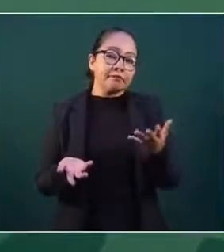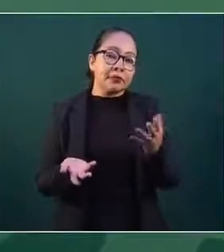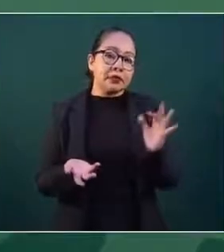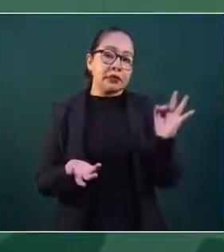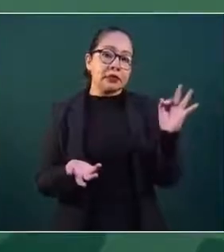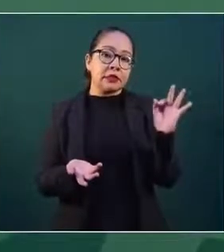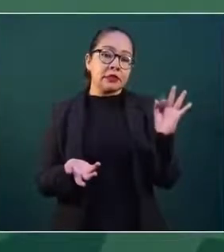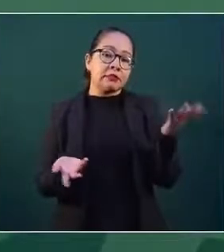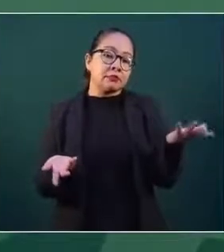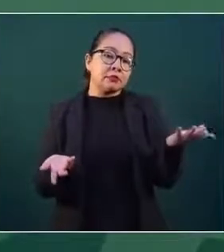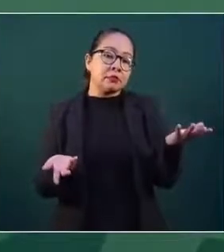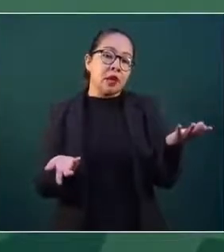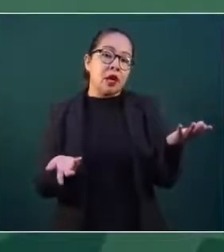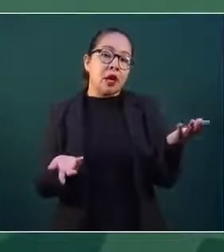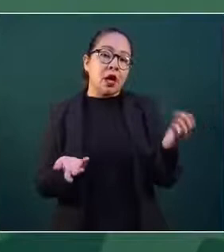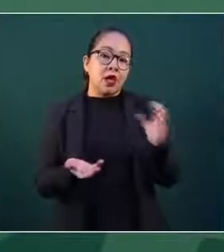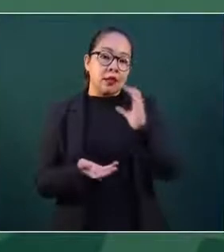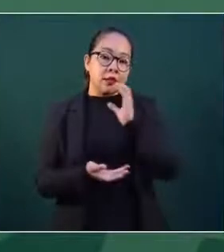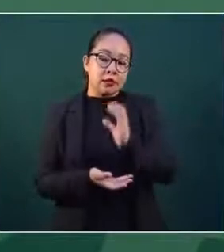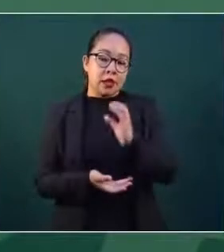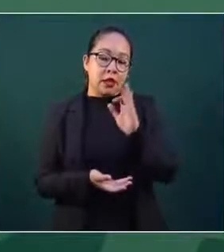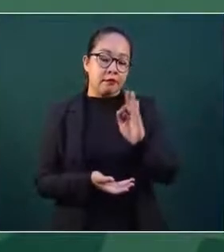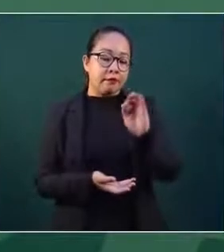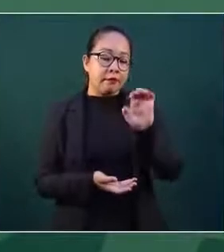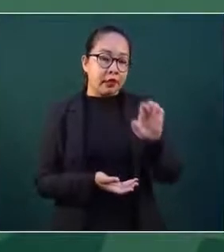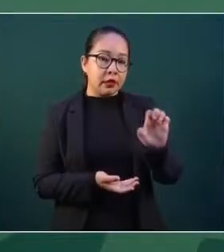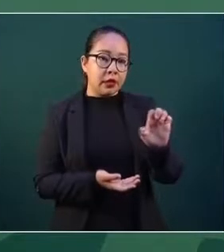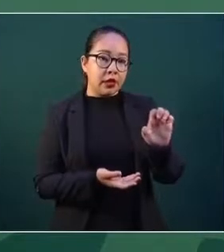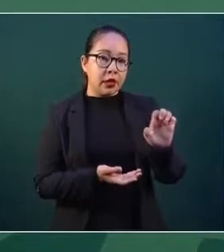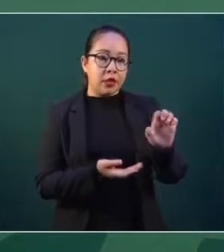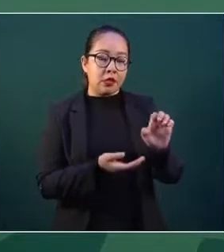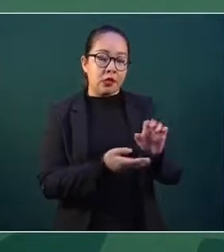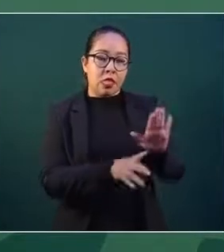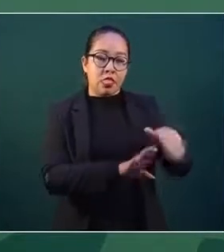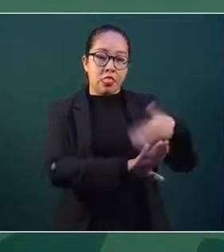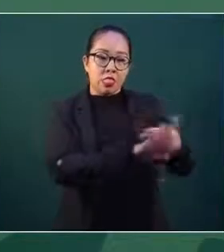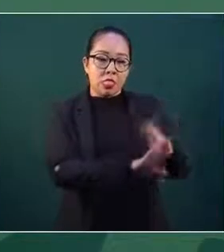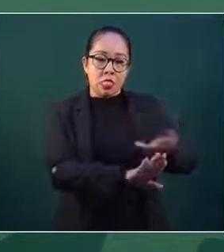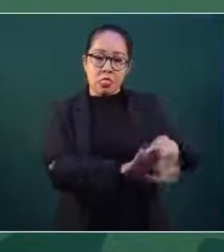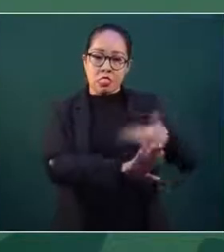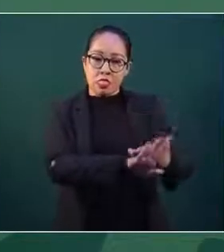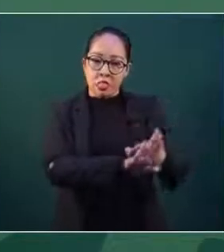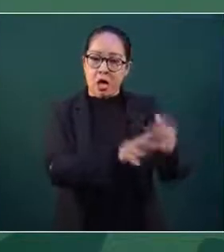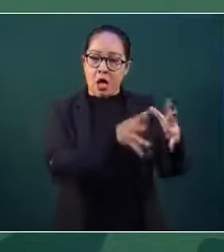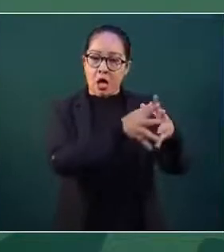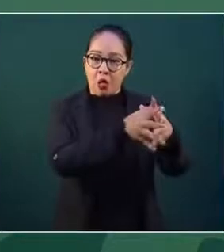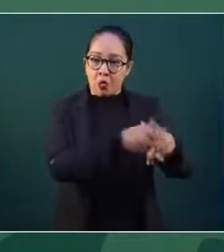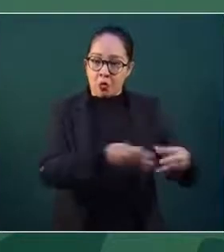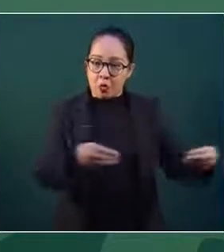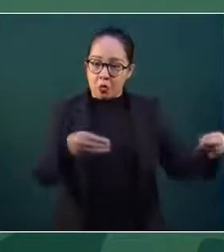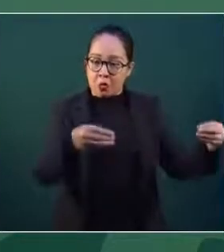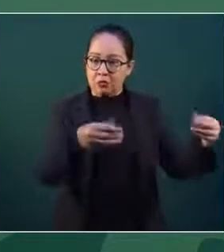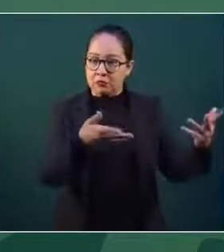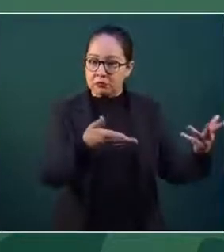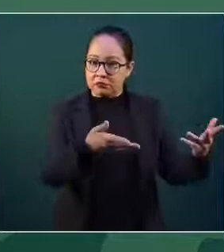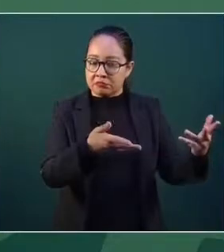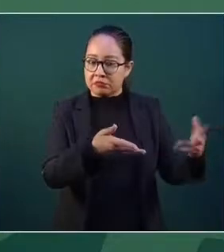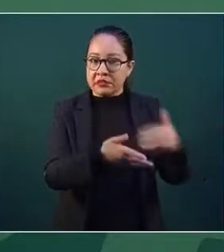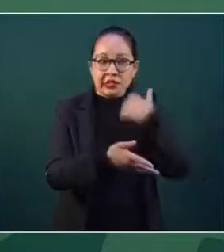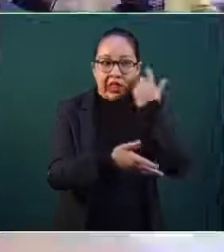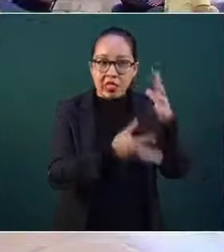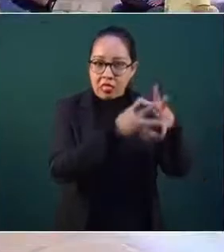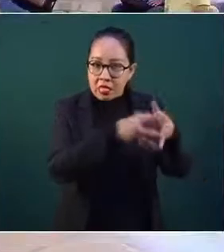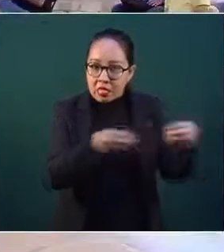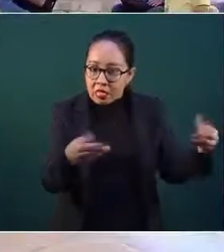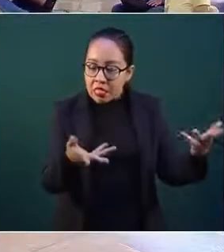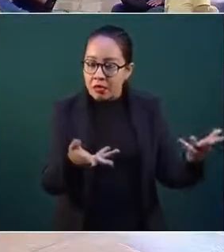destruir a la Comisión Federal de Electricidad. Por eso también son estas campañas,